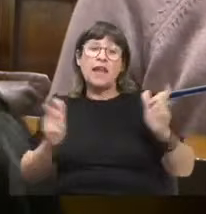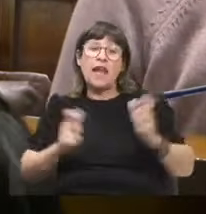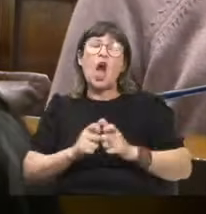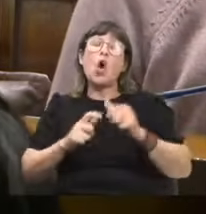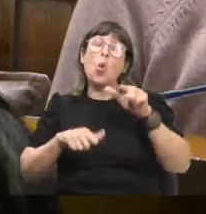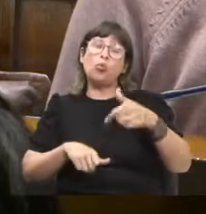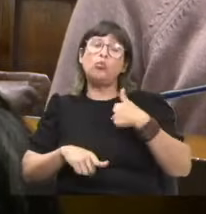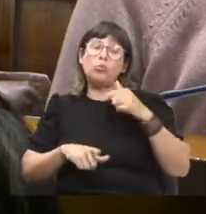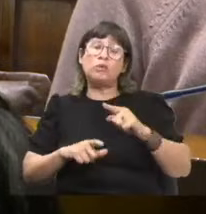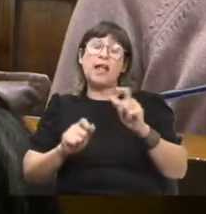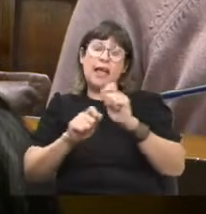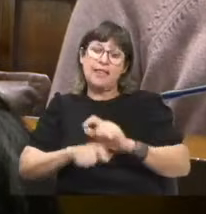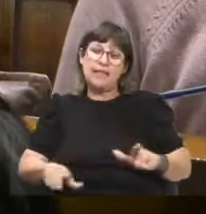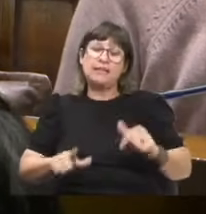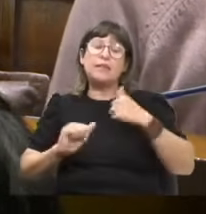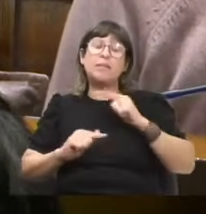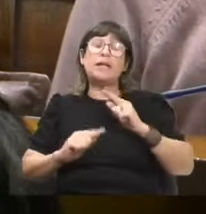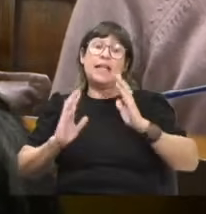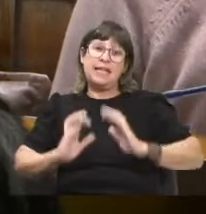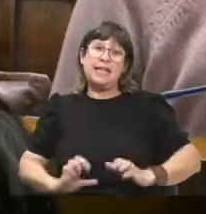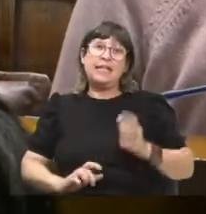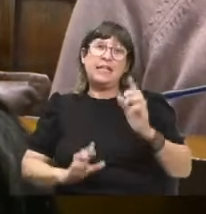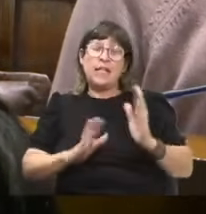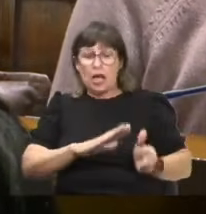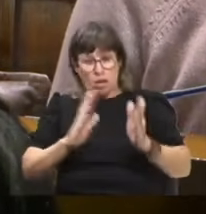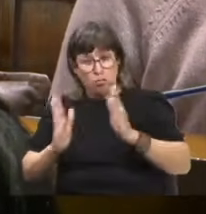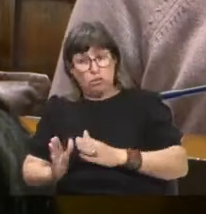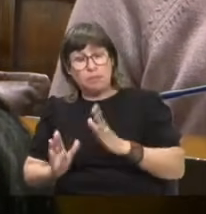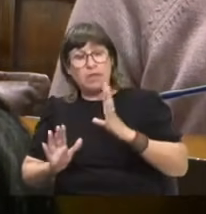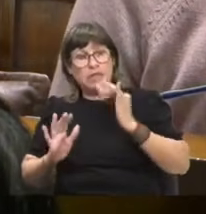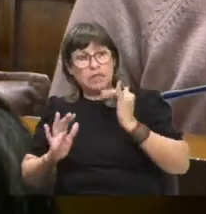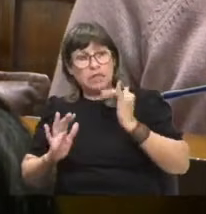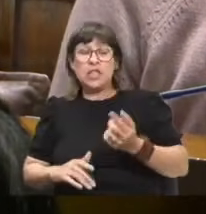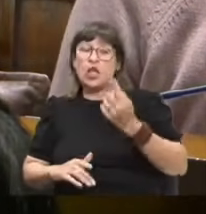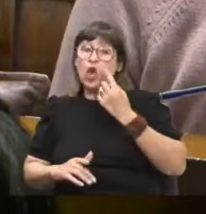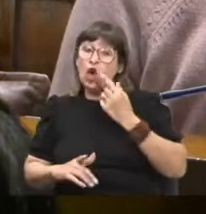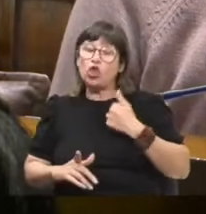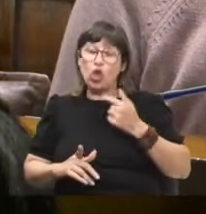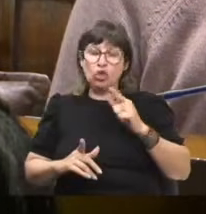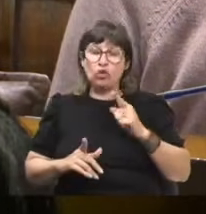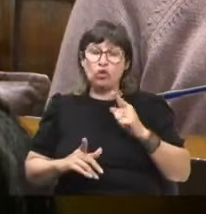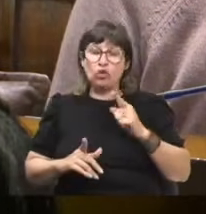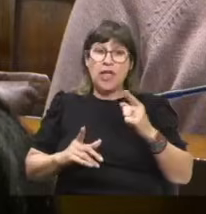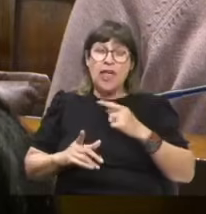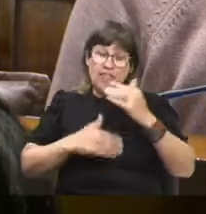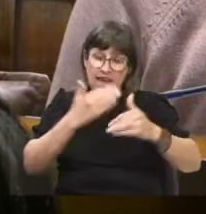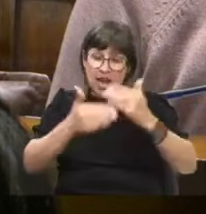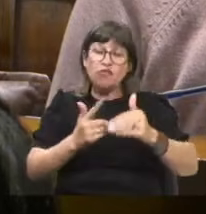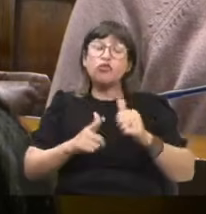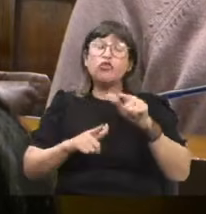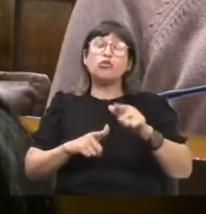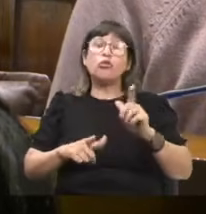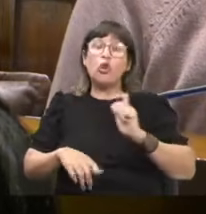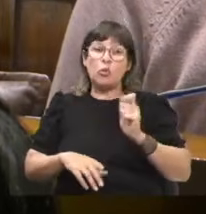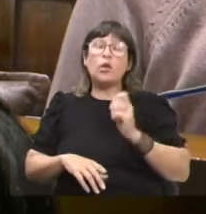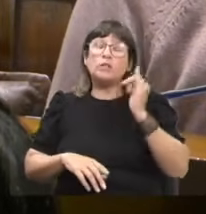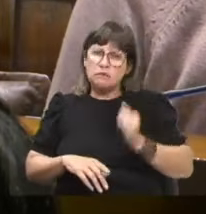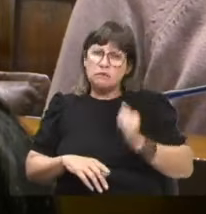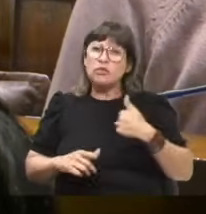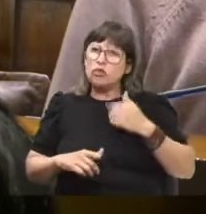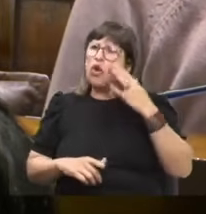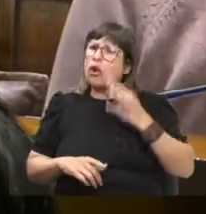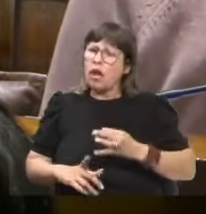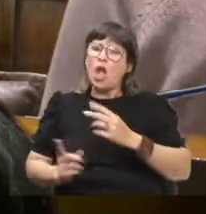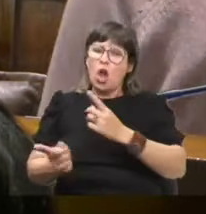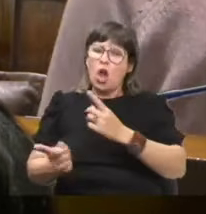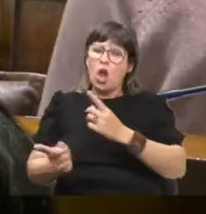el que por otra parte ha estado en conocimiento de la función pública, sí creo necesario,